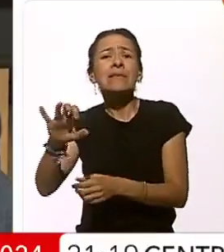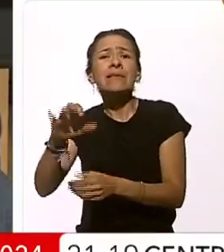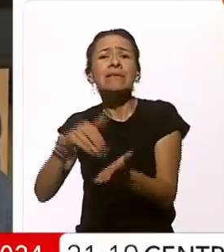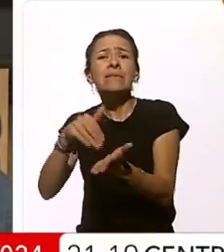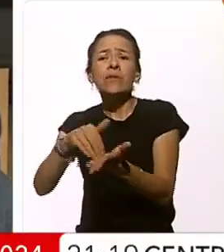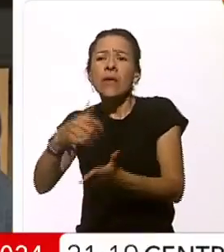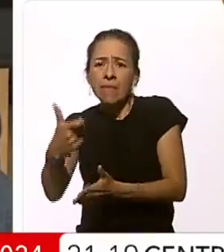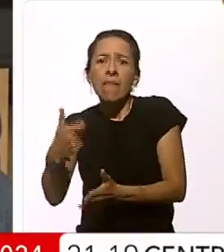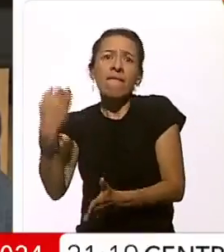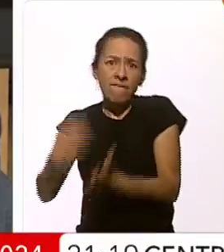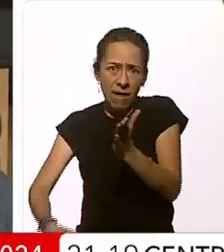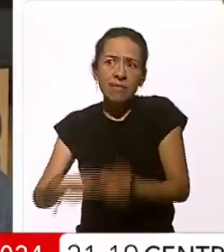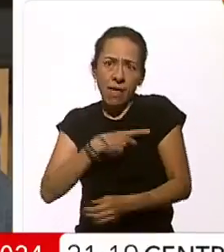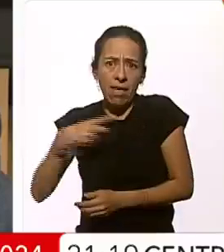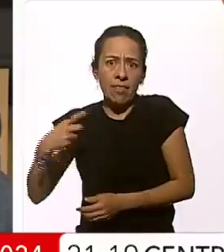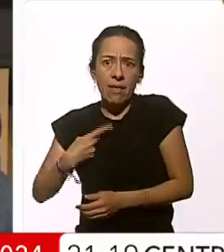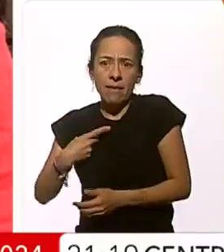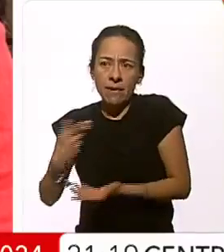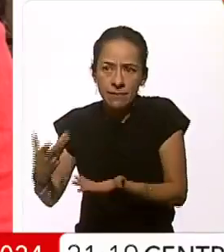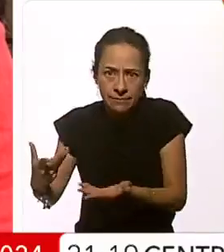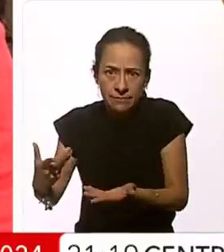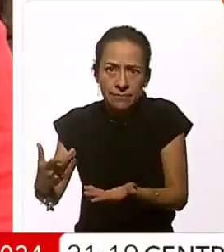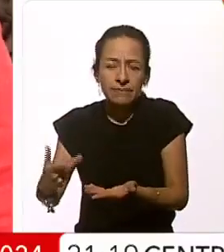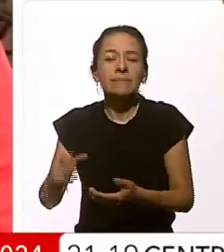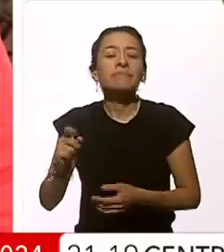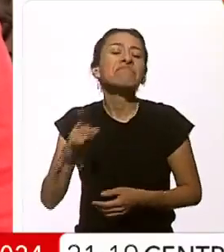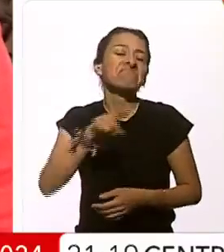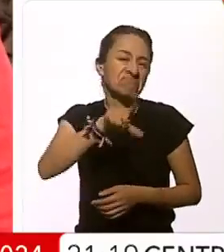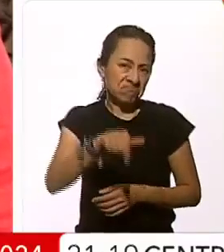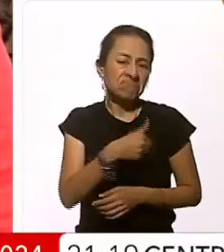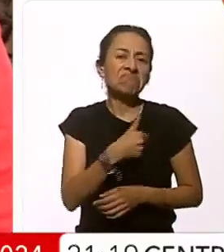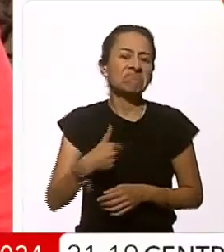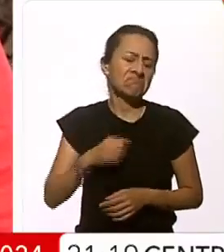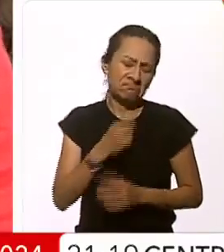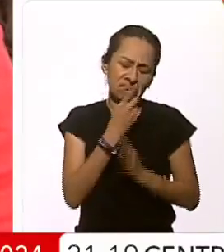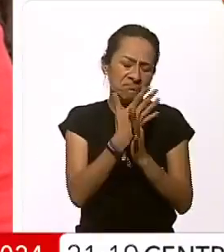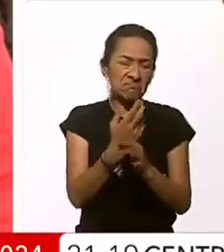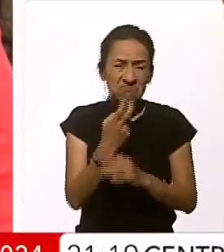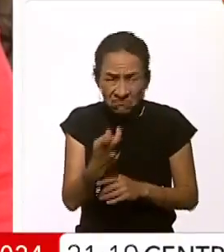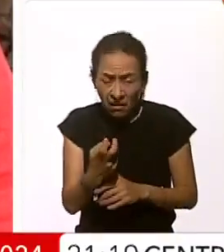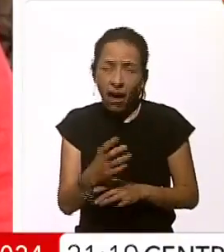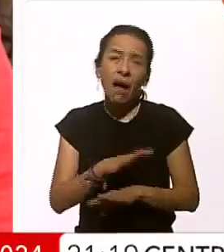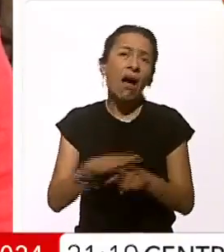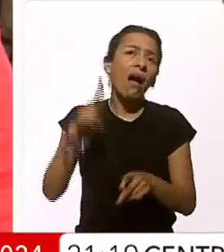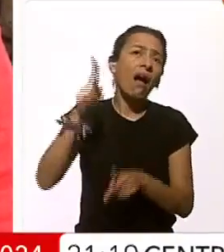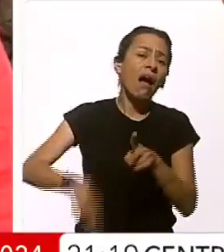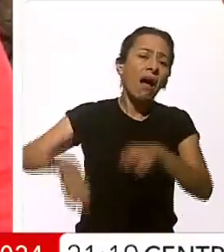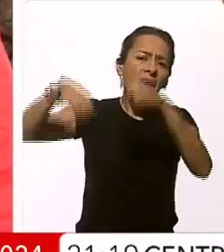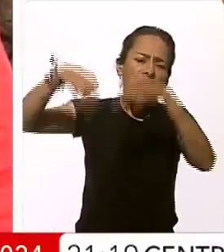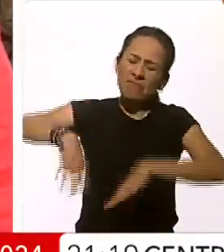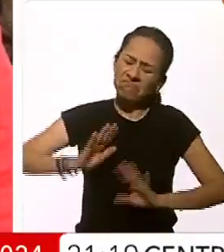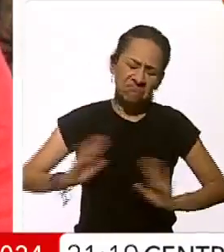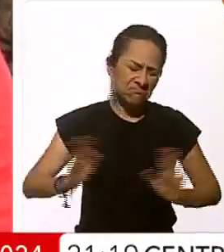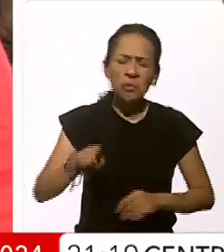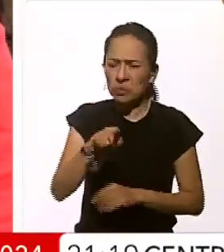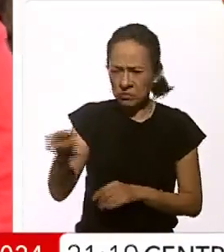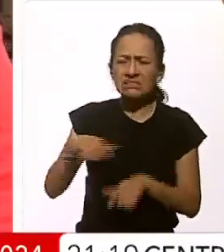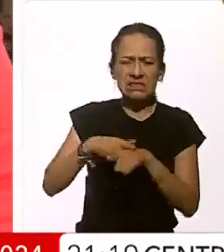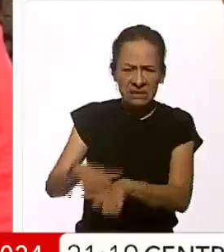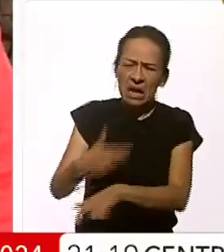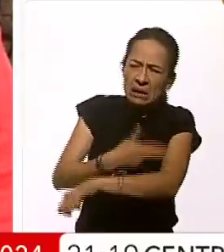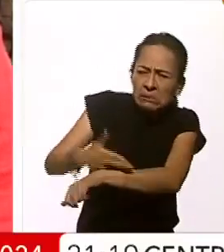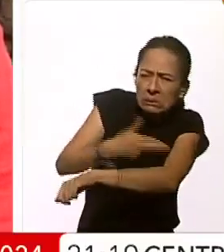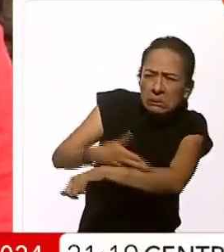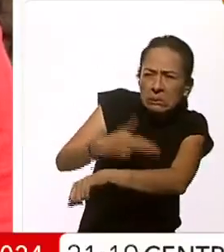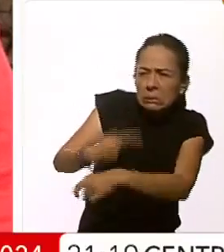pesos. Y el presidente dijo, pues no nos vamos a detener por eso, ustedes sigan el camino legal, pero aquí está